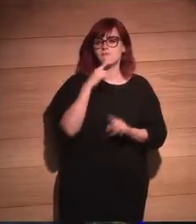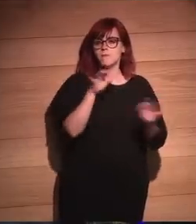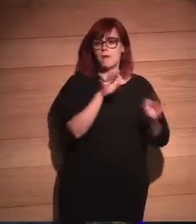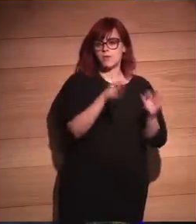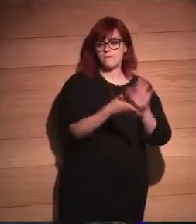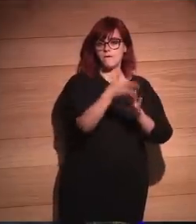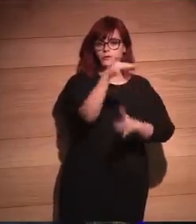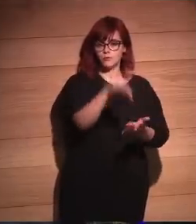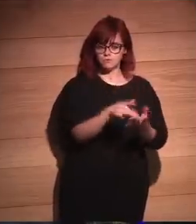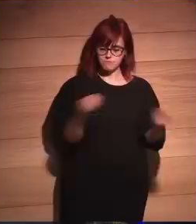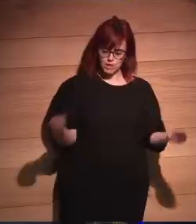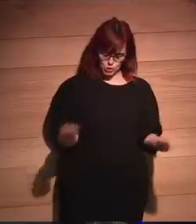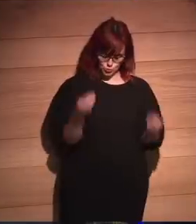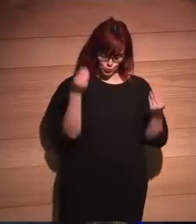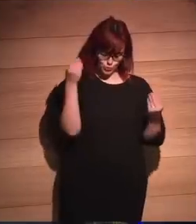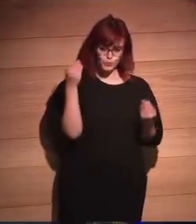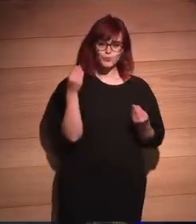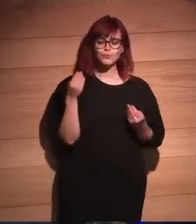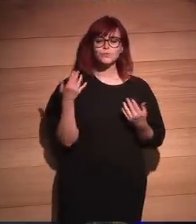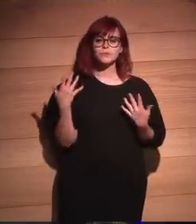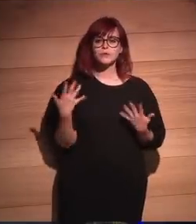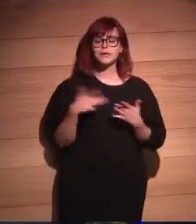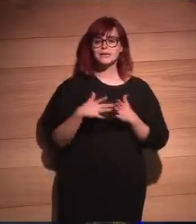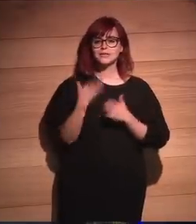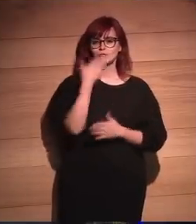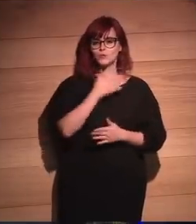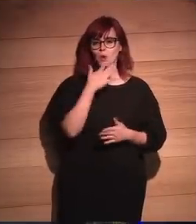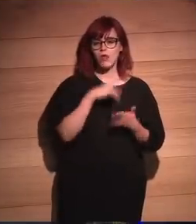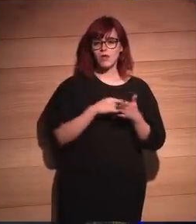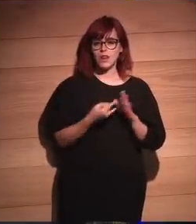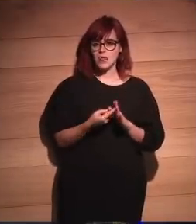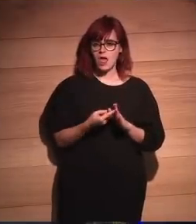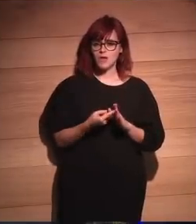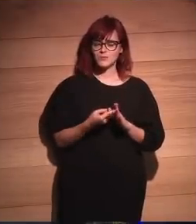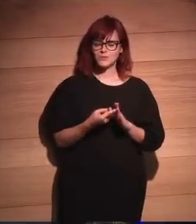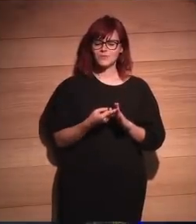tecnología, ¿no? Tenemos nosotros en las escuelas de ingeniería lo vemos, que hay una